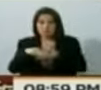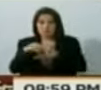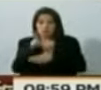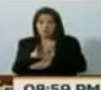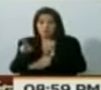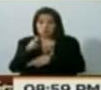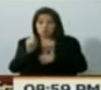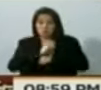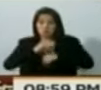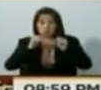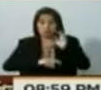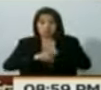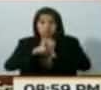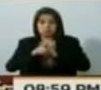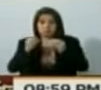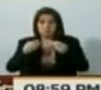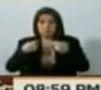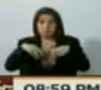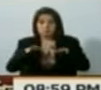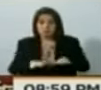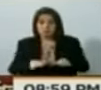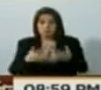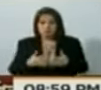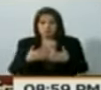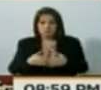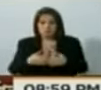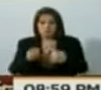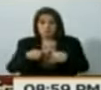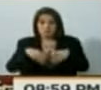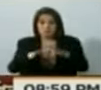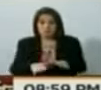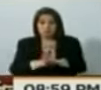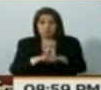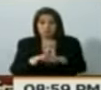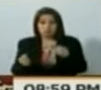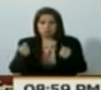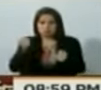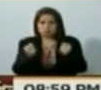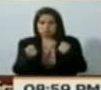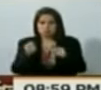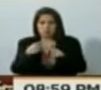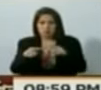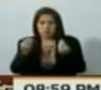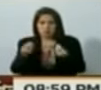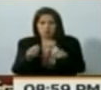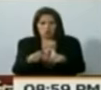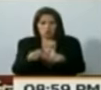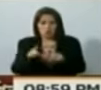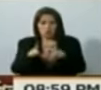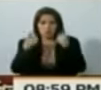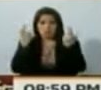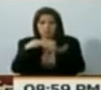explosivos para paralizar la planta y por ende la distribución de combustibles en los estados Vargas, Miranda y Distrito